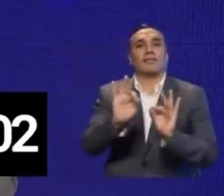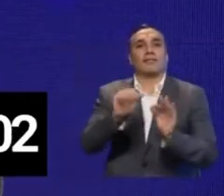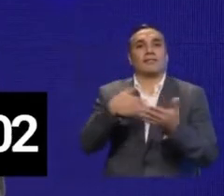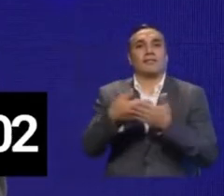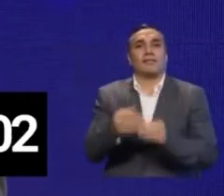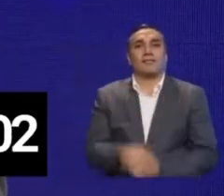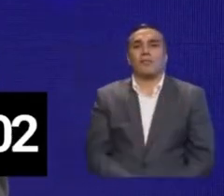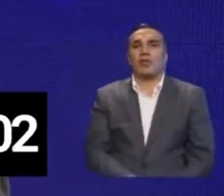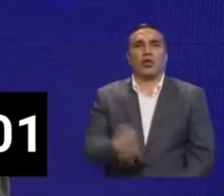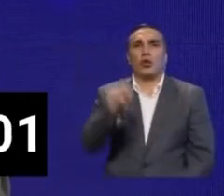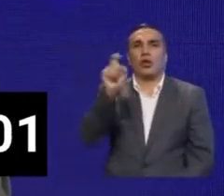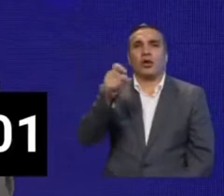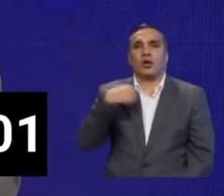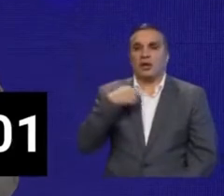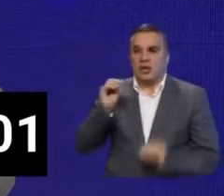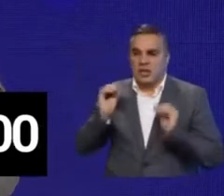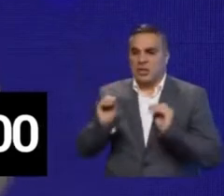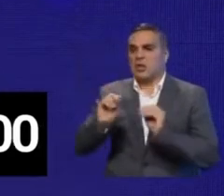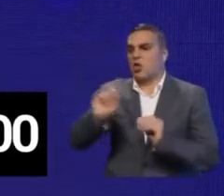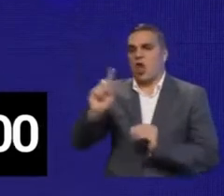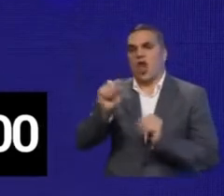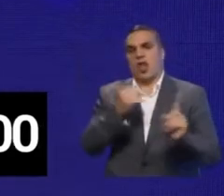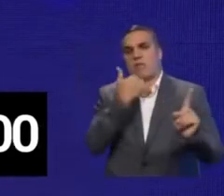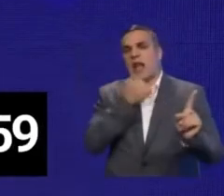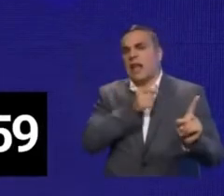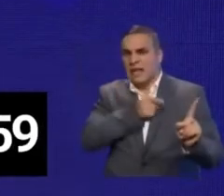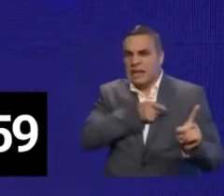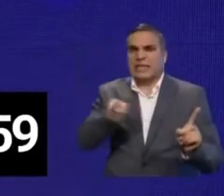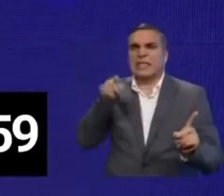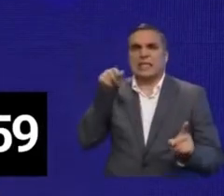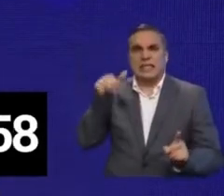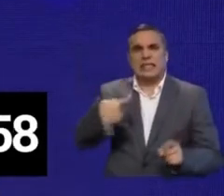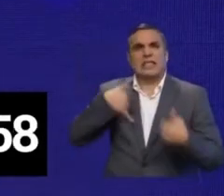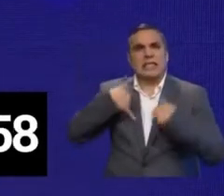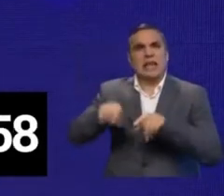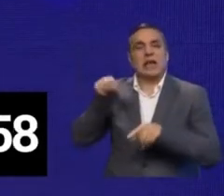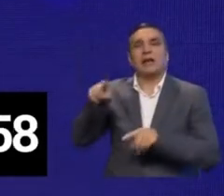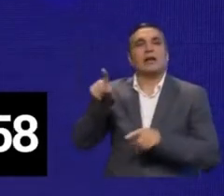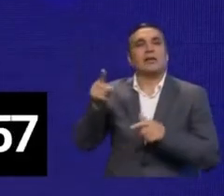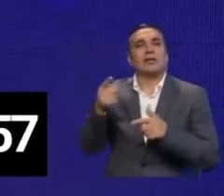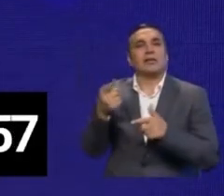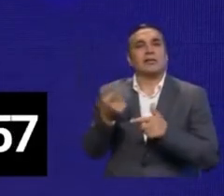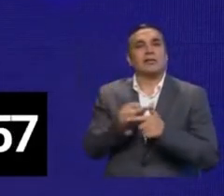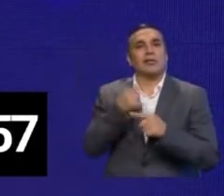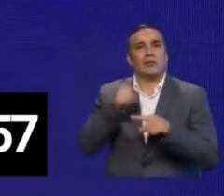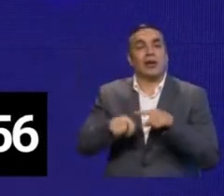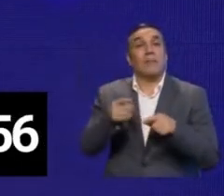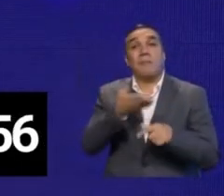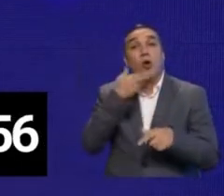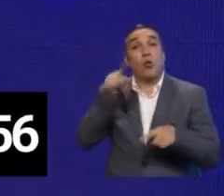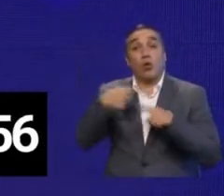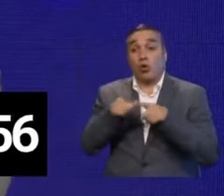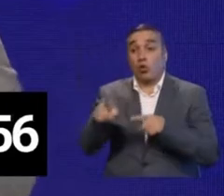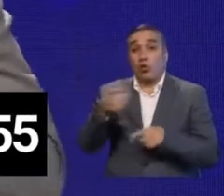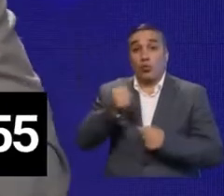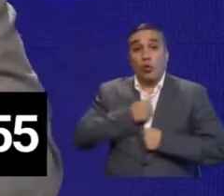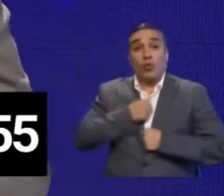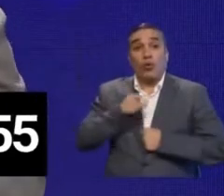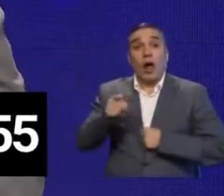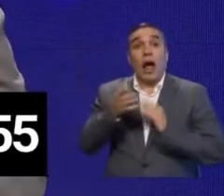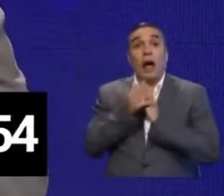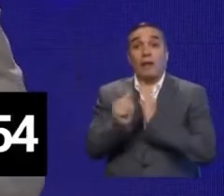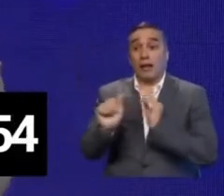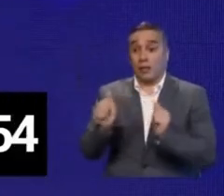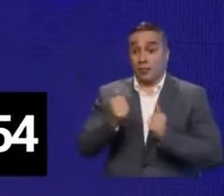No es necesario inculcar a alguien cuando se sigue la vocación. Desde ese punto de vista, nosotros debemos propender para que la vida protegida desde